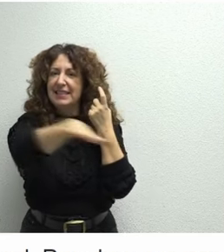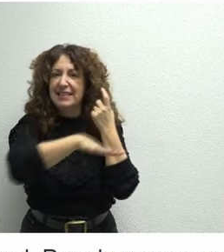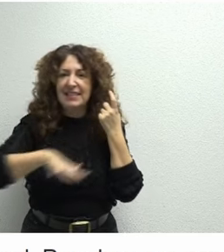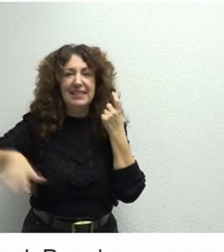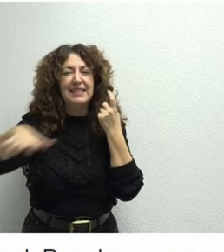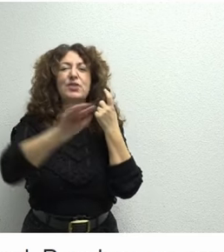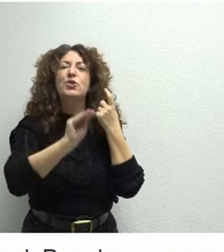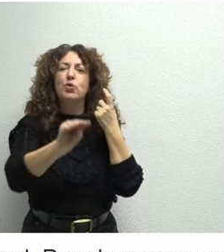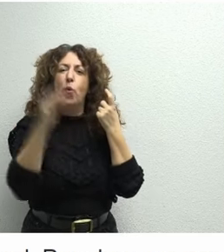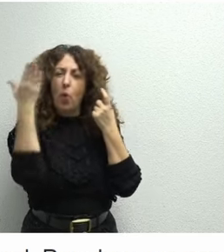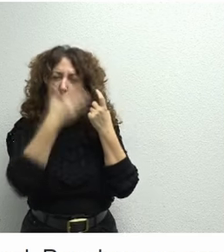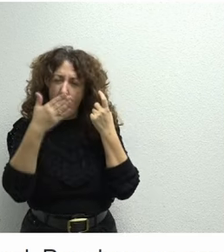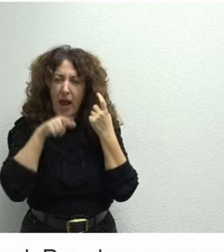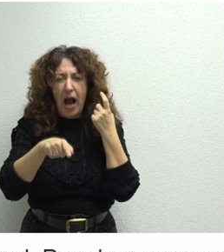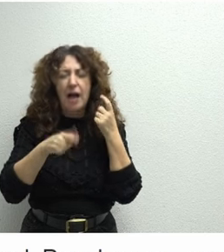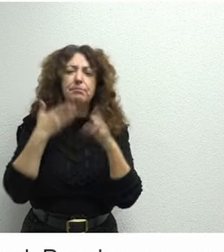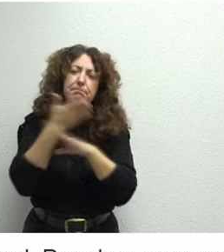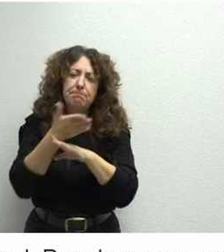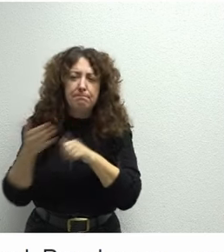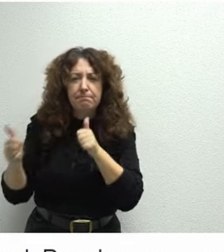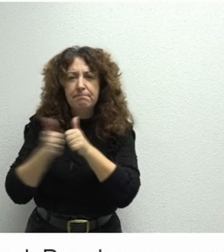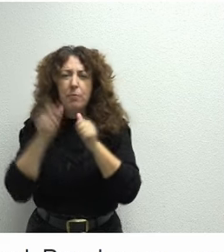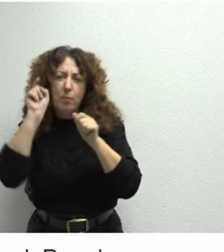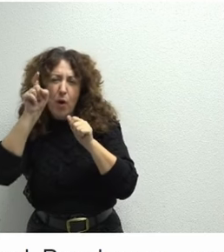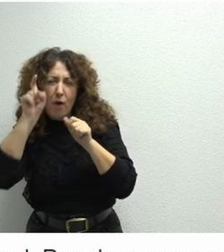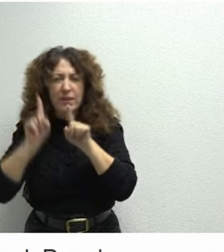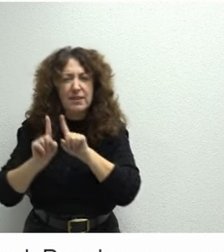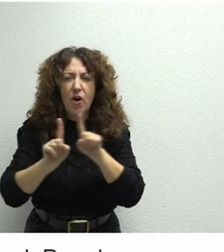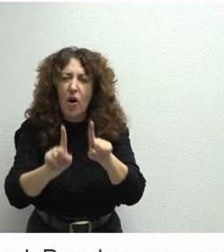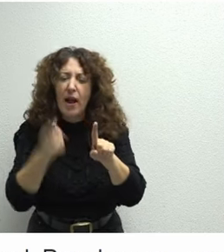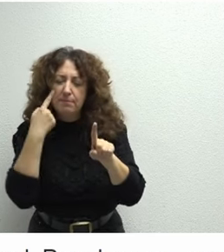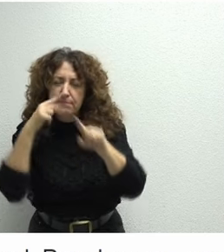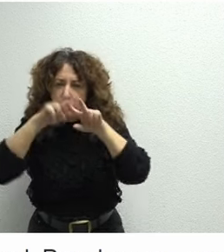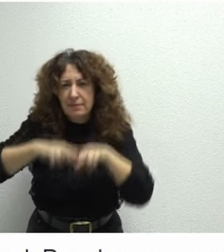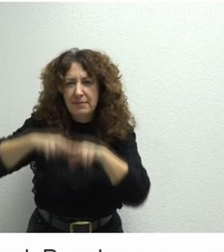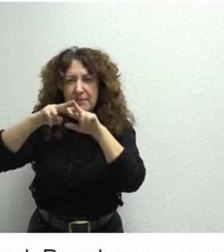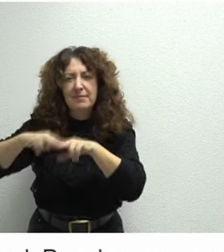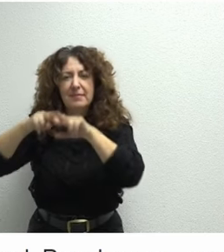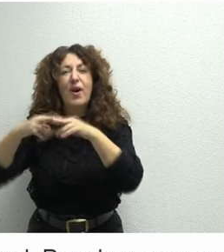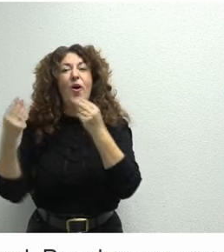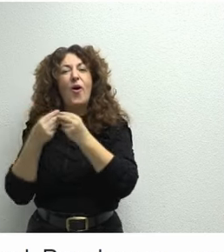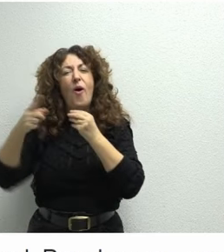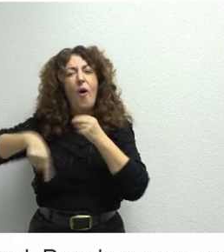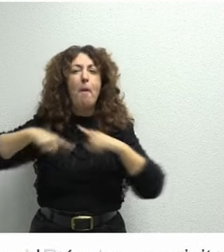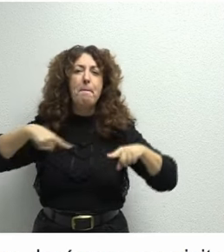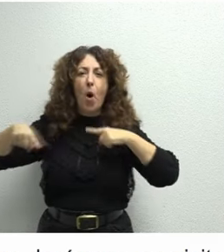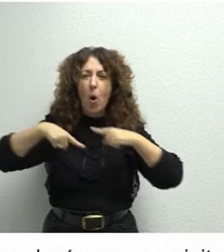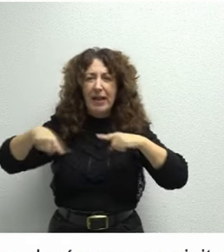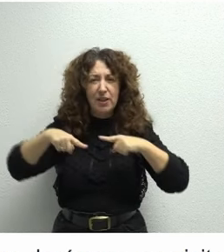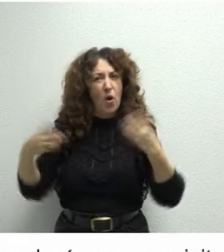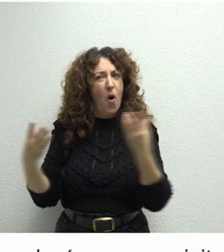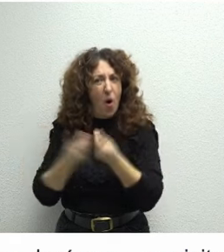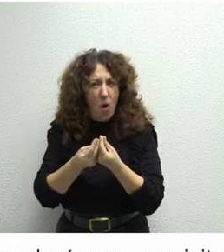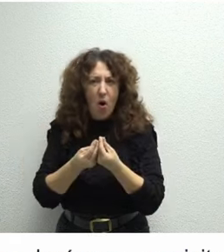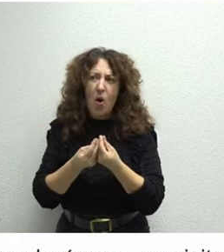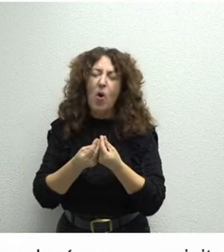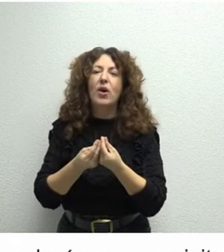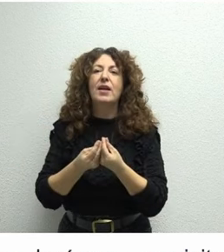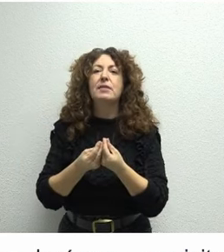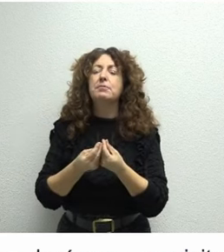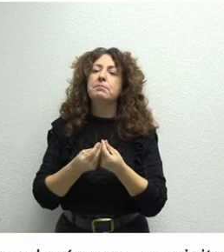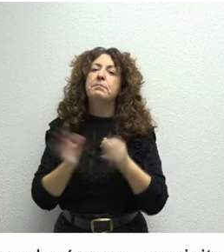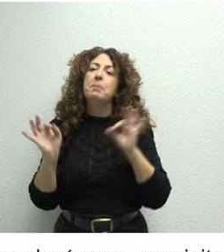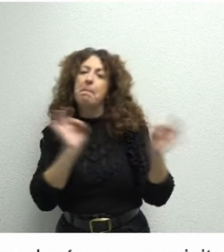observación atención con el profesorado con los monitores que están habitualmente Pues con ellos se planifican eh Hay